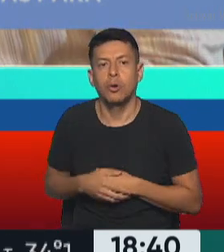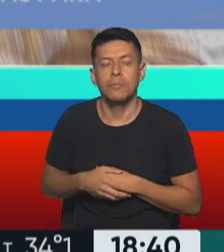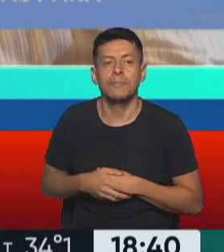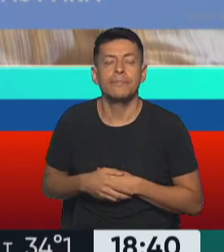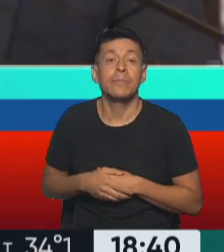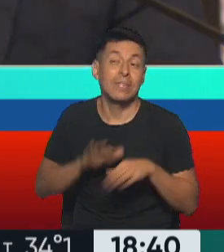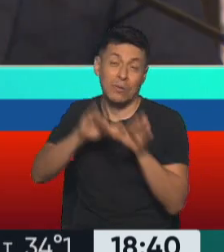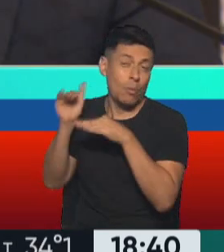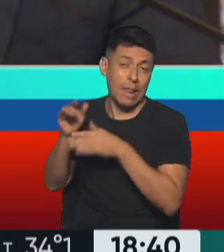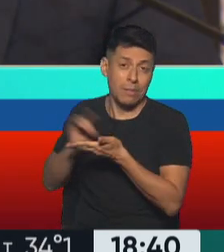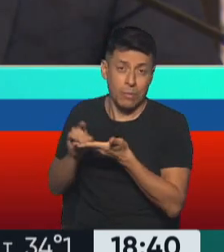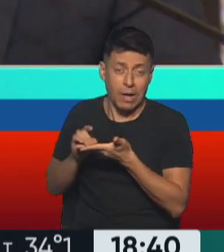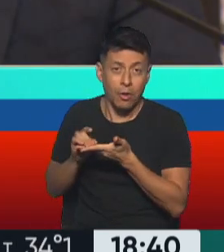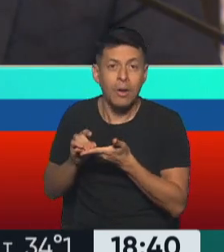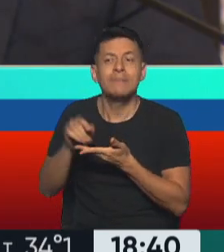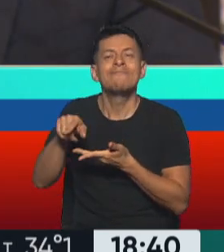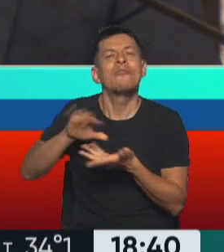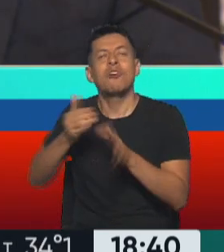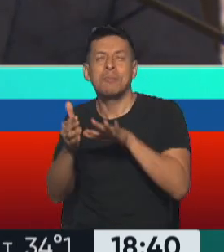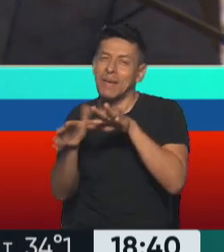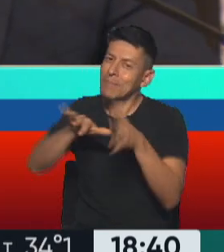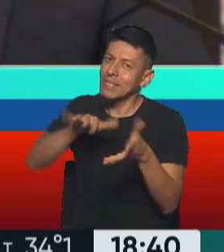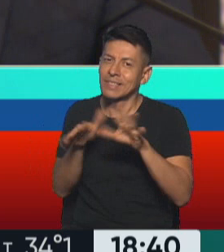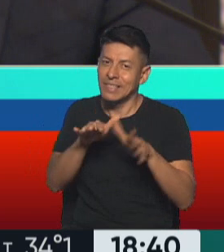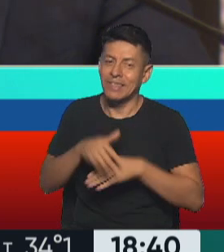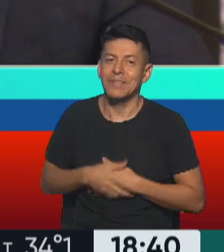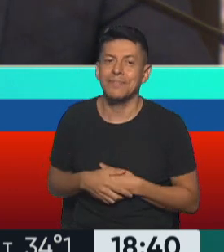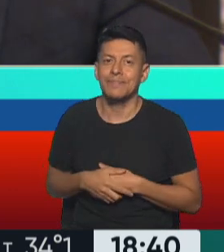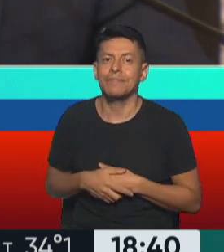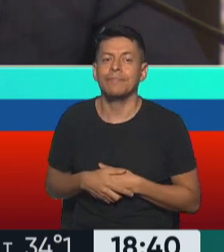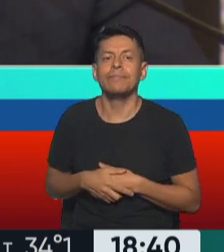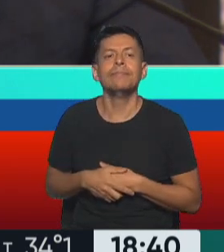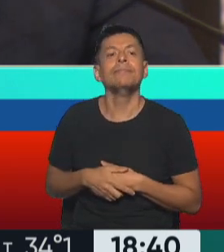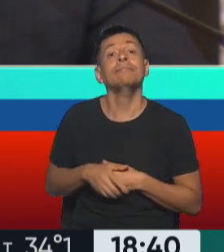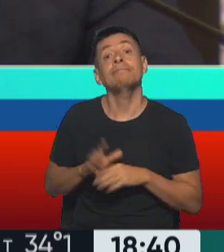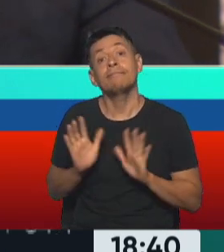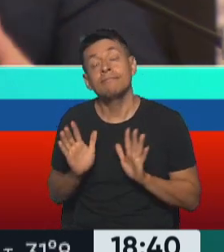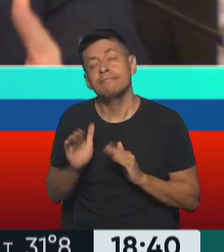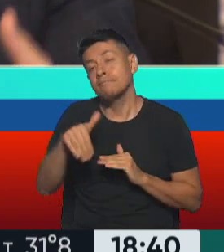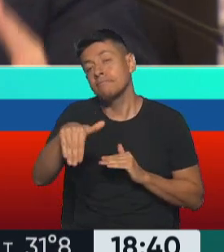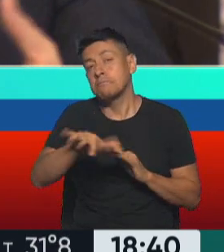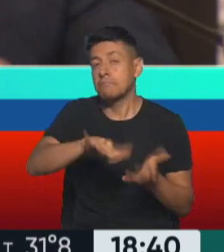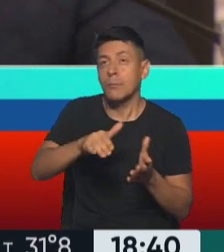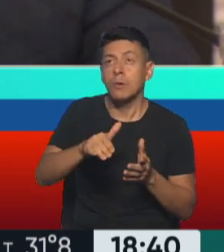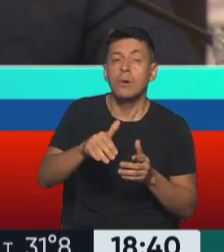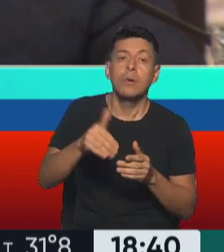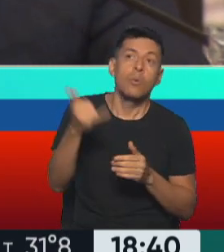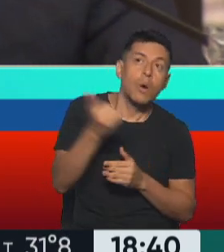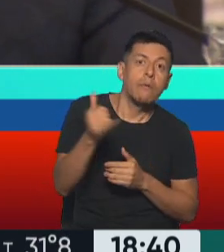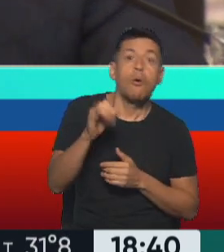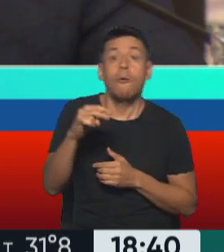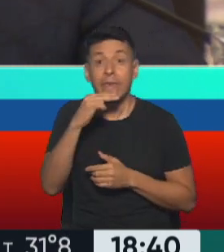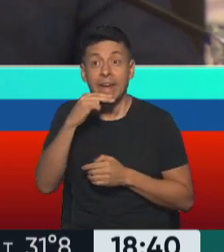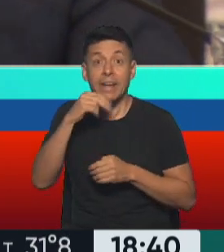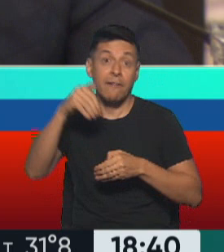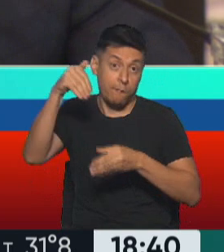de votar. Es decir, se espera más o menos una dinámica similar en la votación que se supone será entre el jueves o el viernes, ¿no?, para para que ya